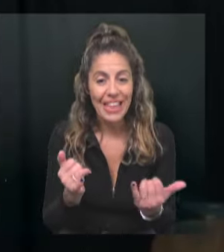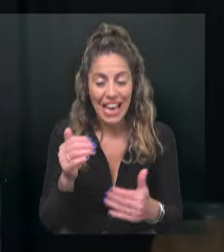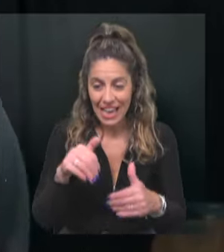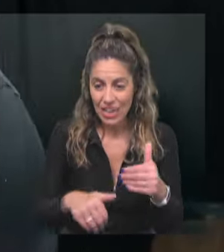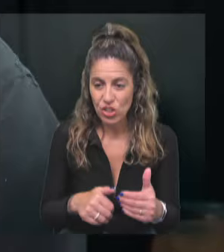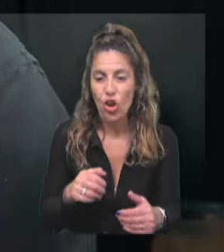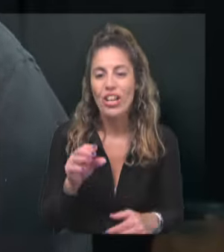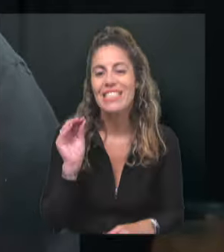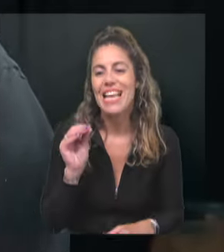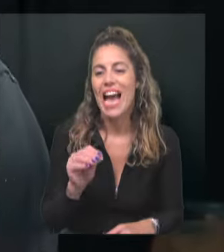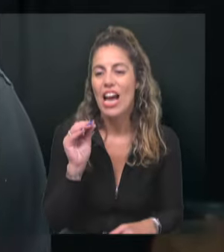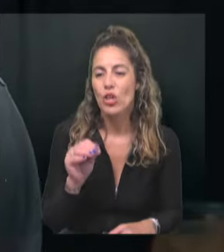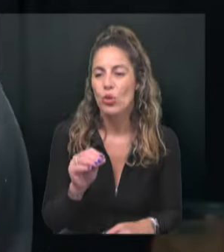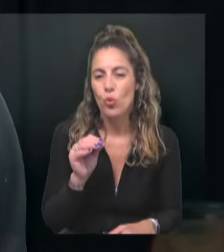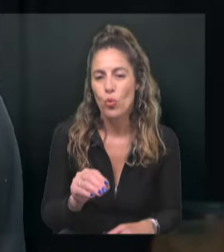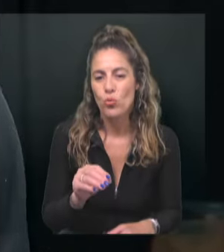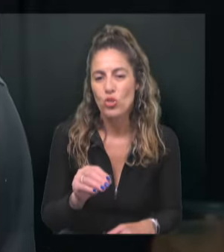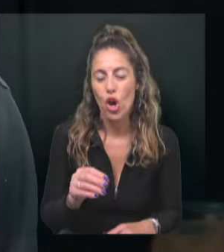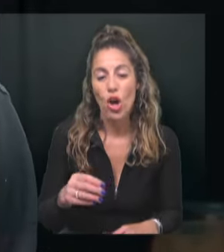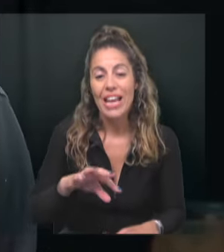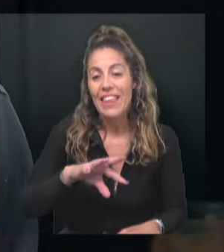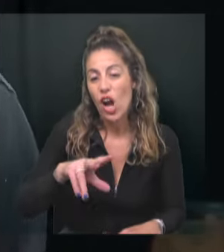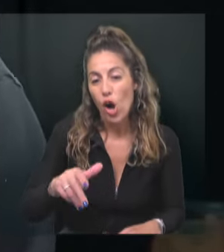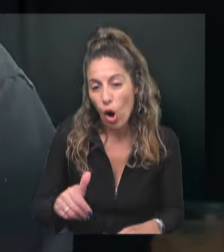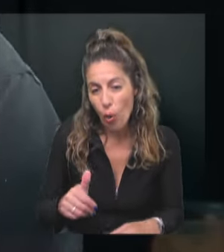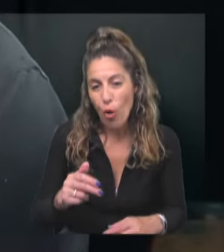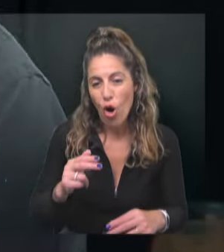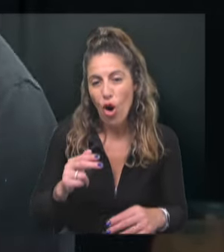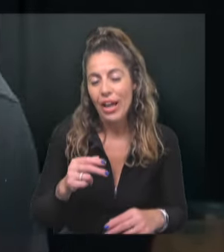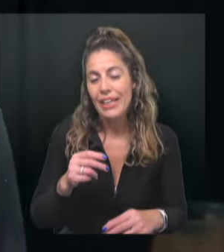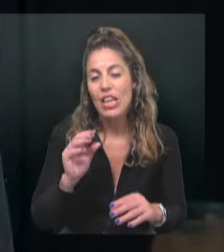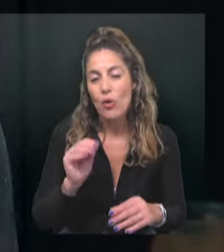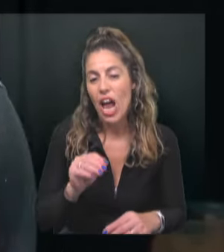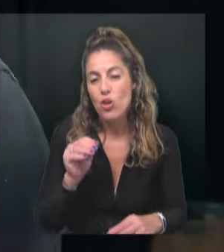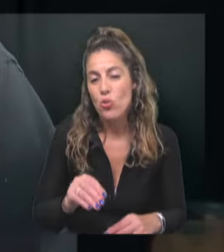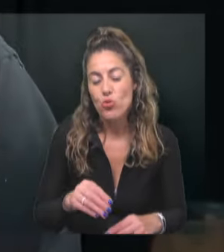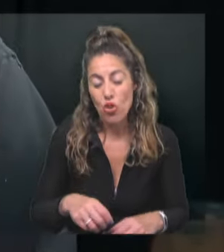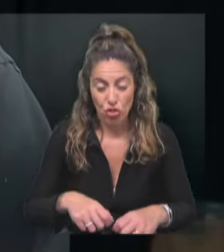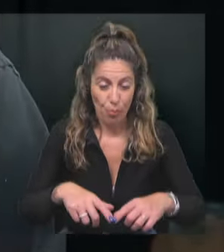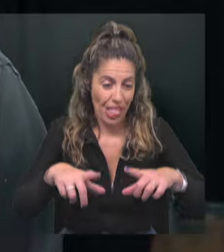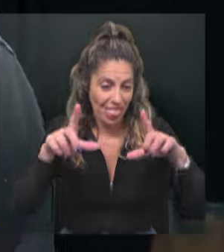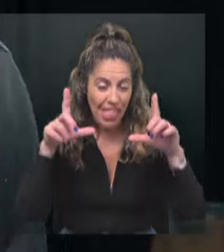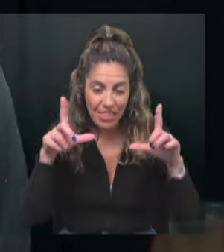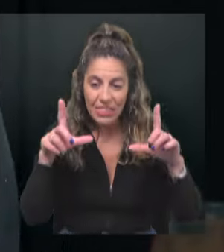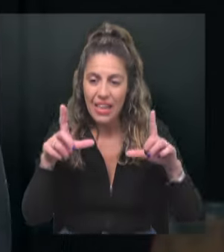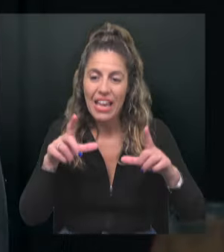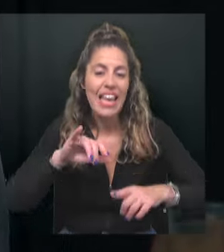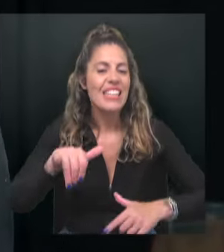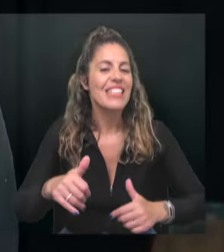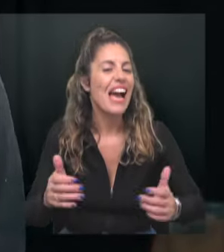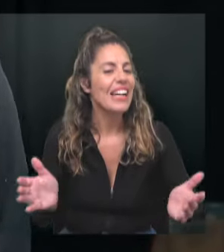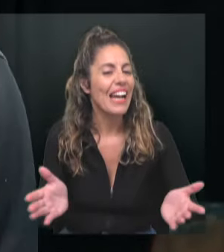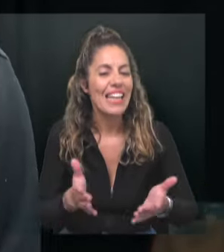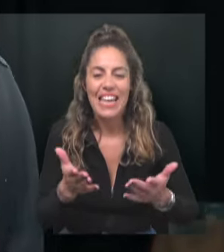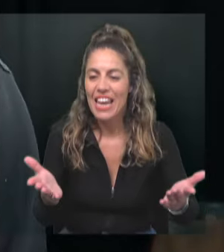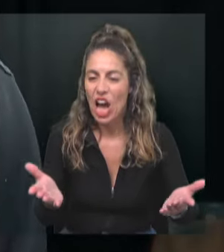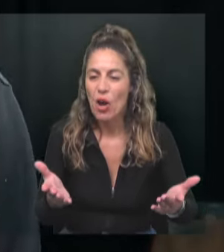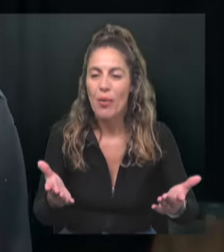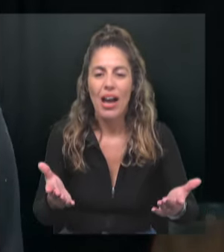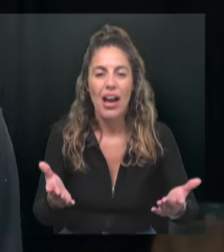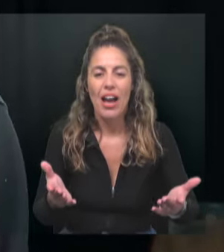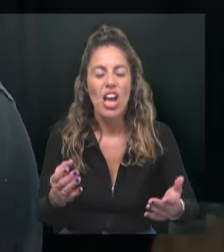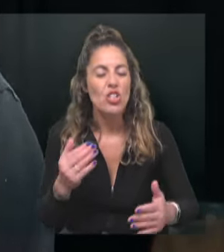con ese anuncio con el hackeo famoso y y un anuncio sorprendente eh que ya generaba por la vía de los